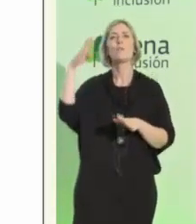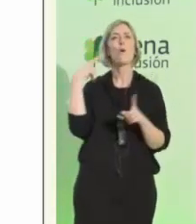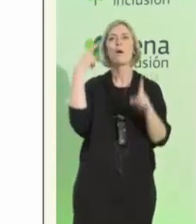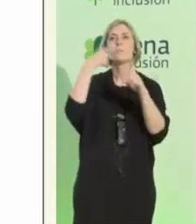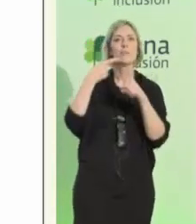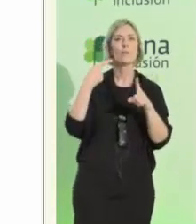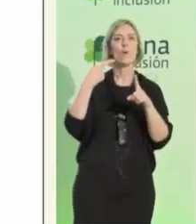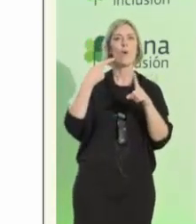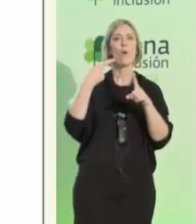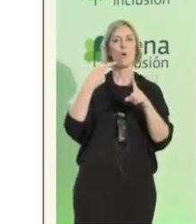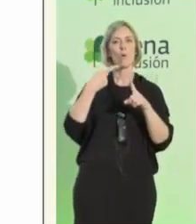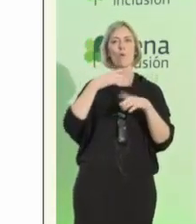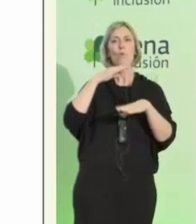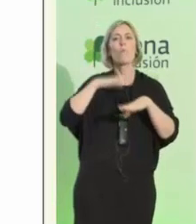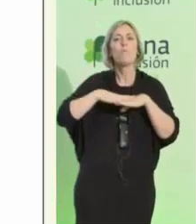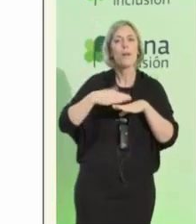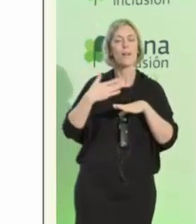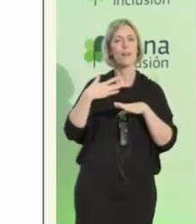hacerlos realidad, no pueden